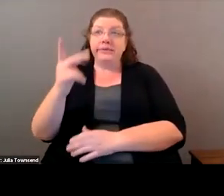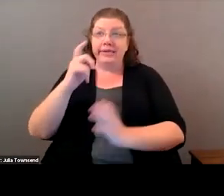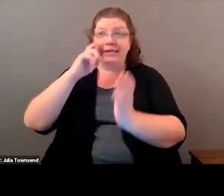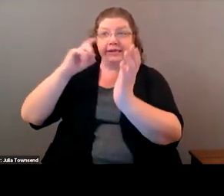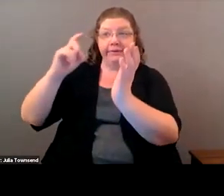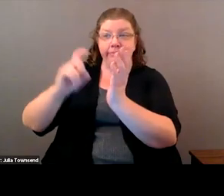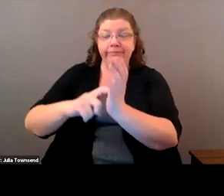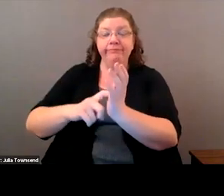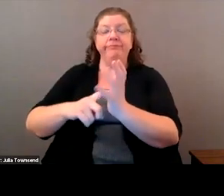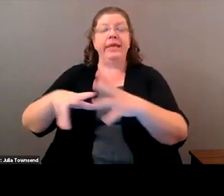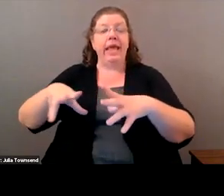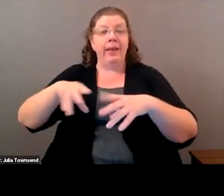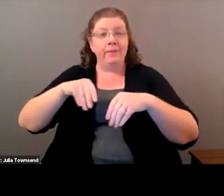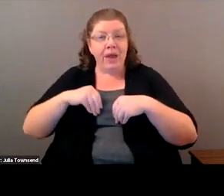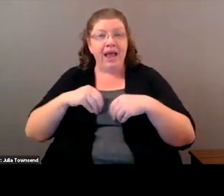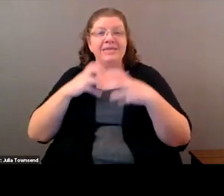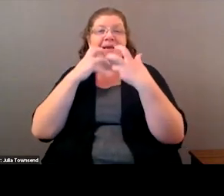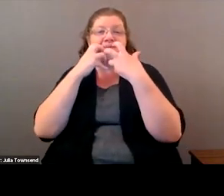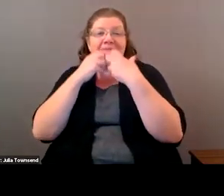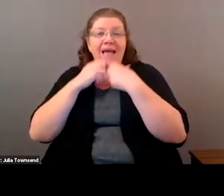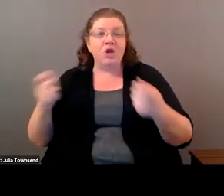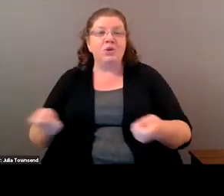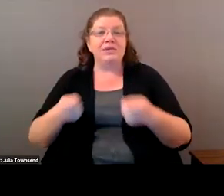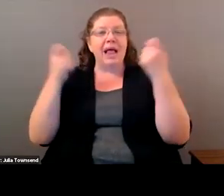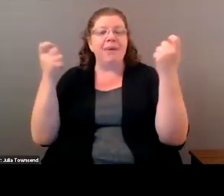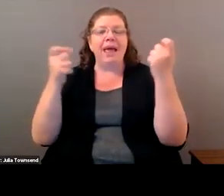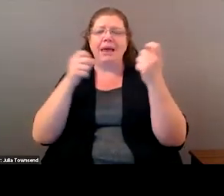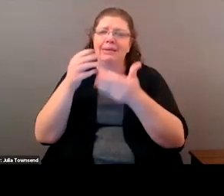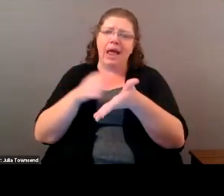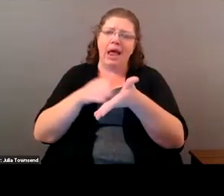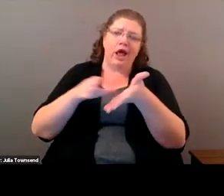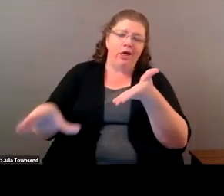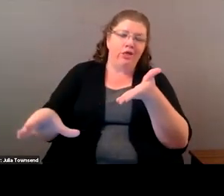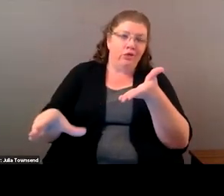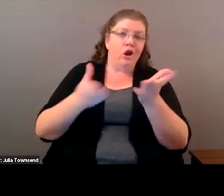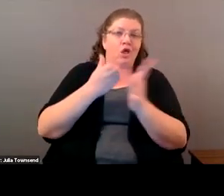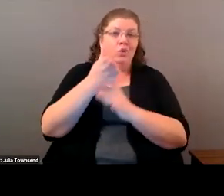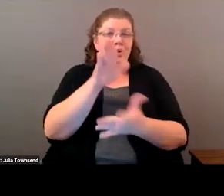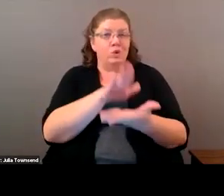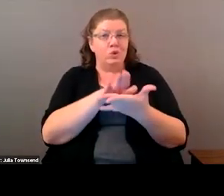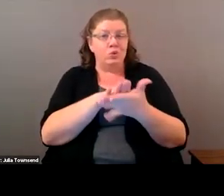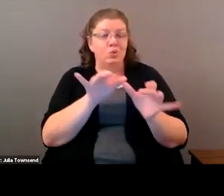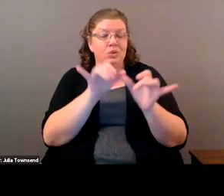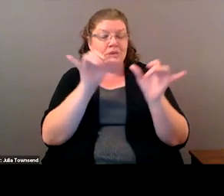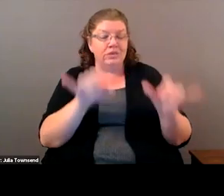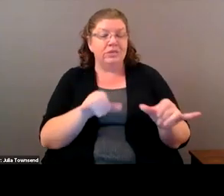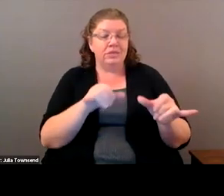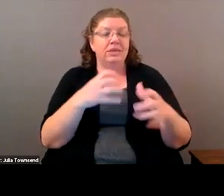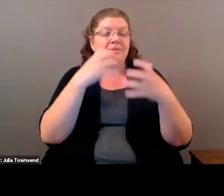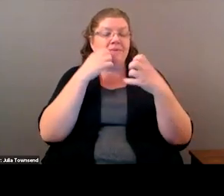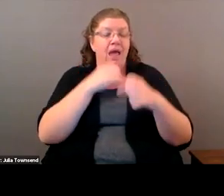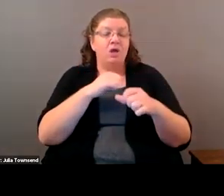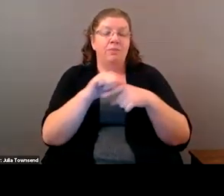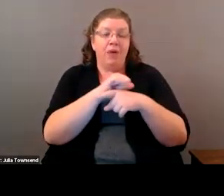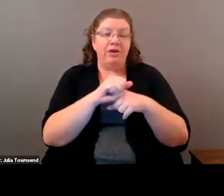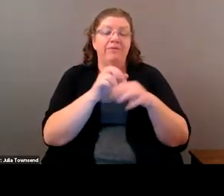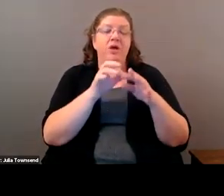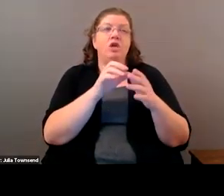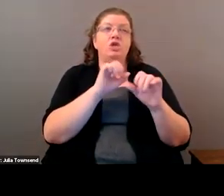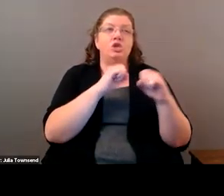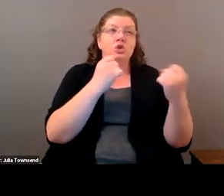reflejada valorada celebrada y no marginal izada en el distrito escolar